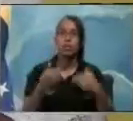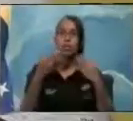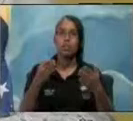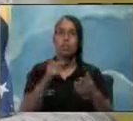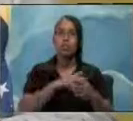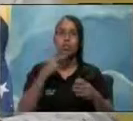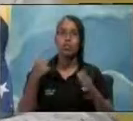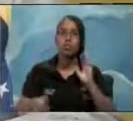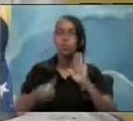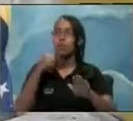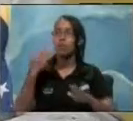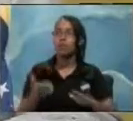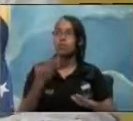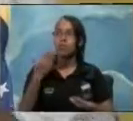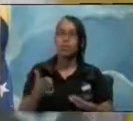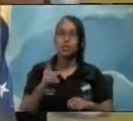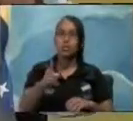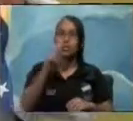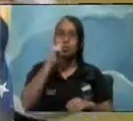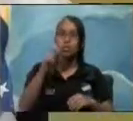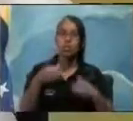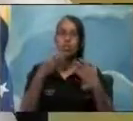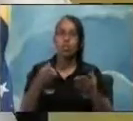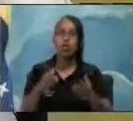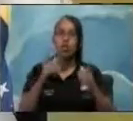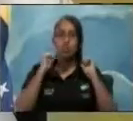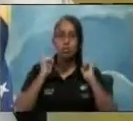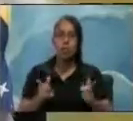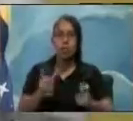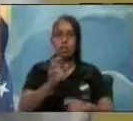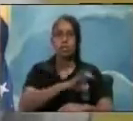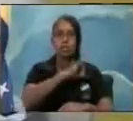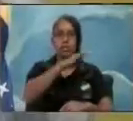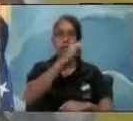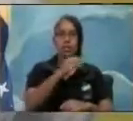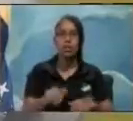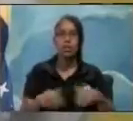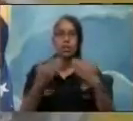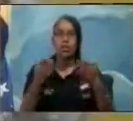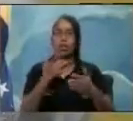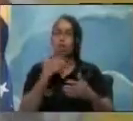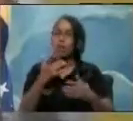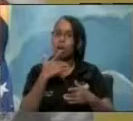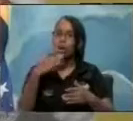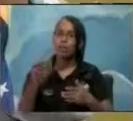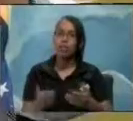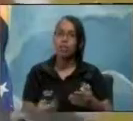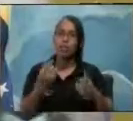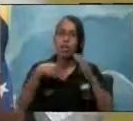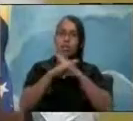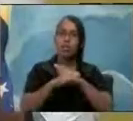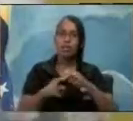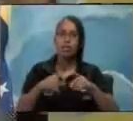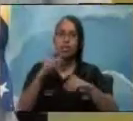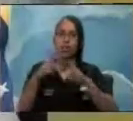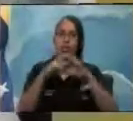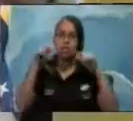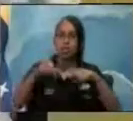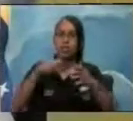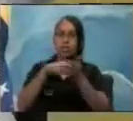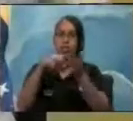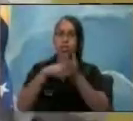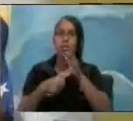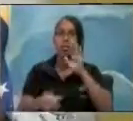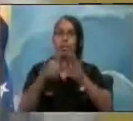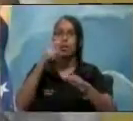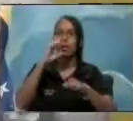más importante. Pedro le dio una orden espiritual. Pedro le dio algo que le va a durar a este cojo más que